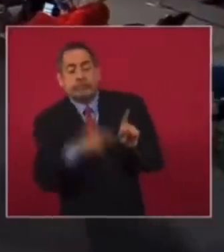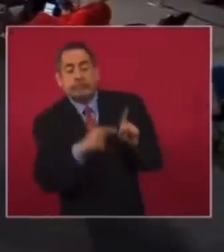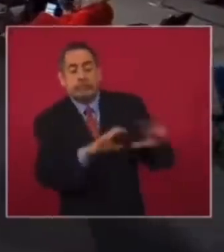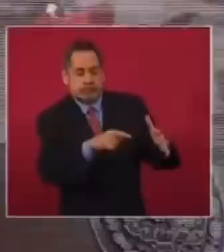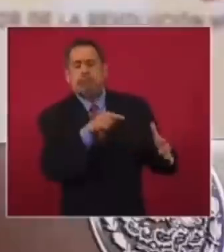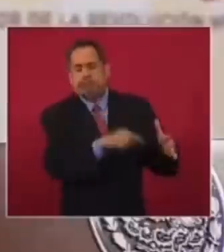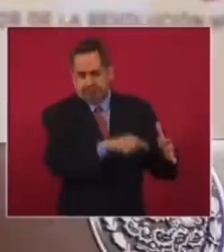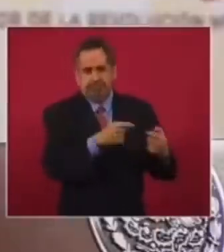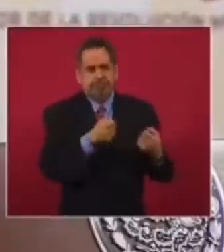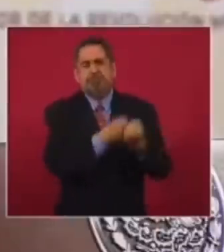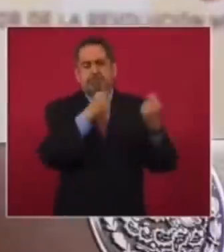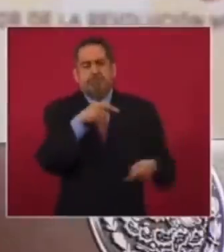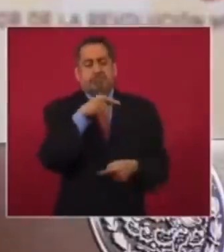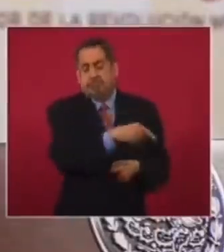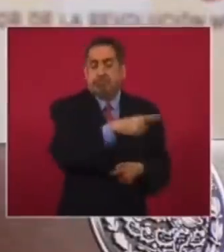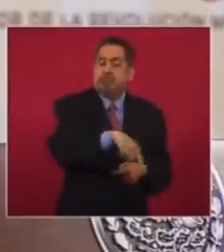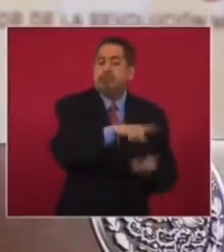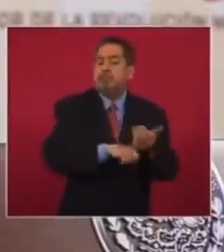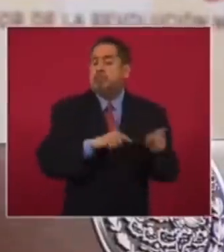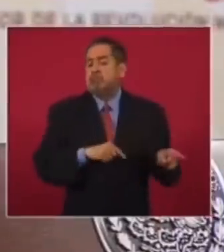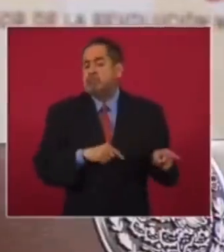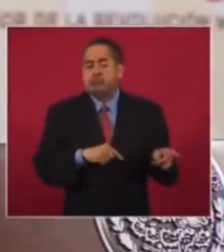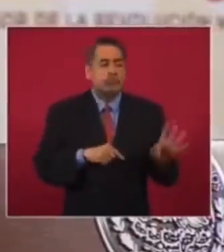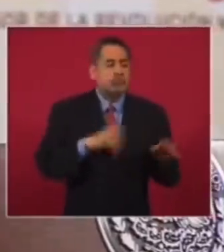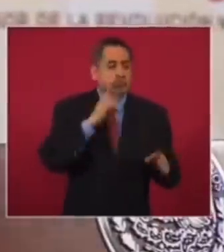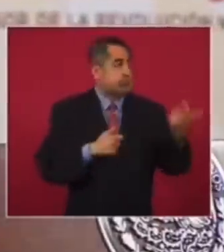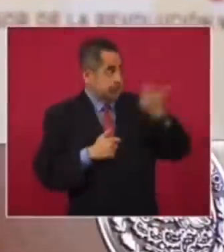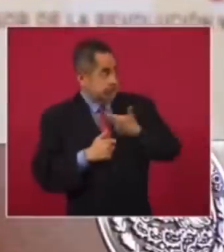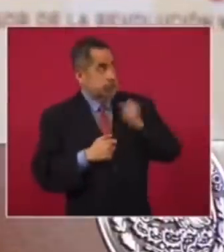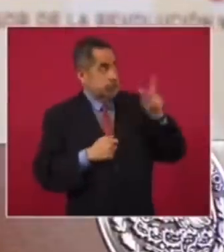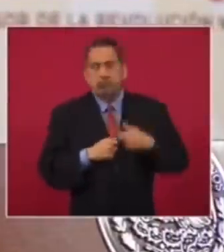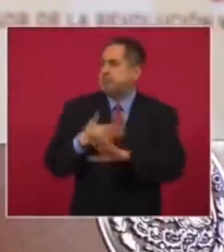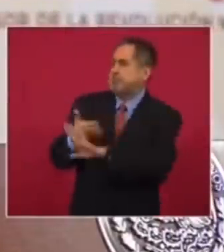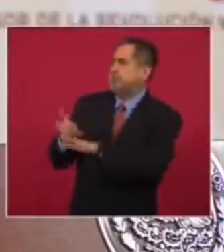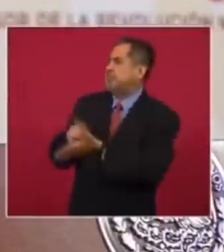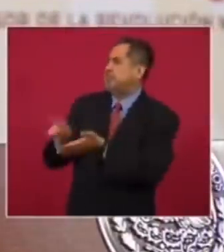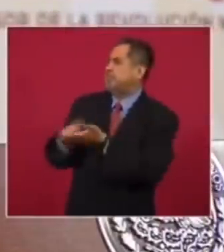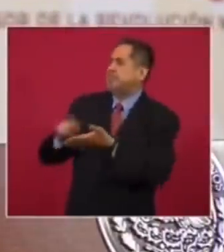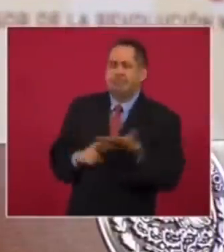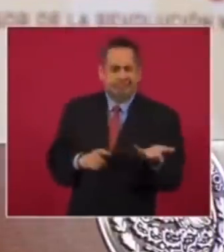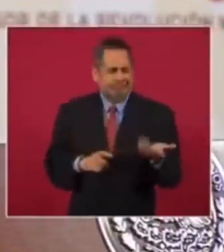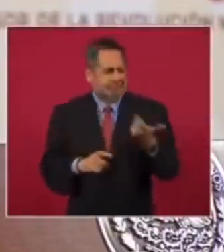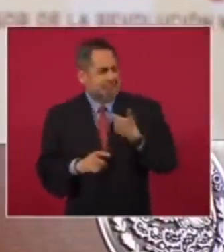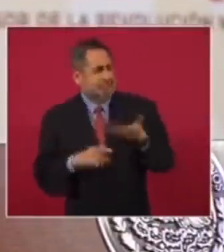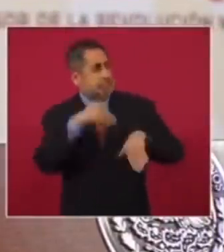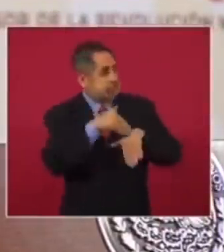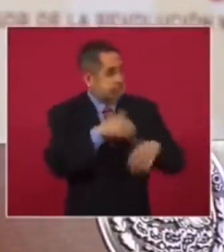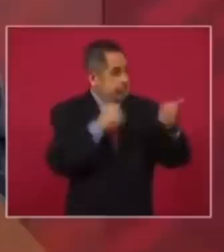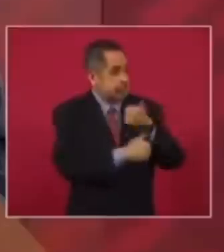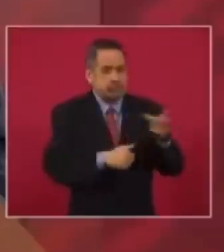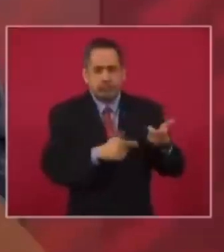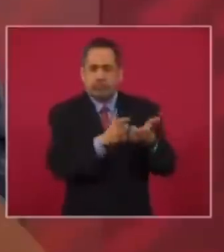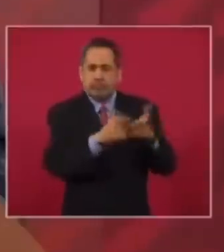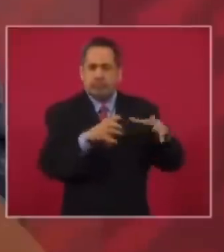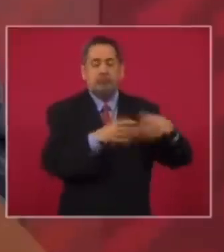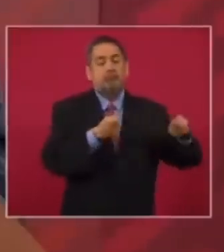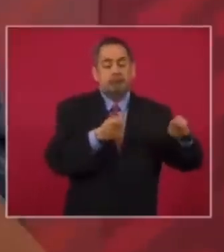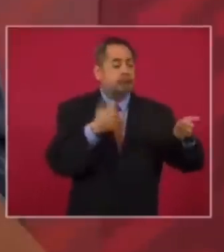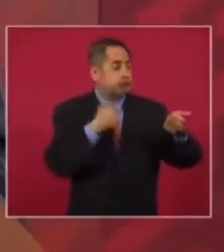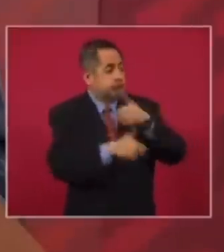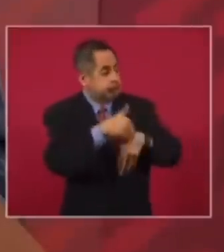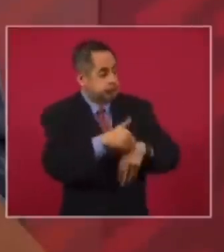de quiénes se venden se alquilan que están al servicio de estos grupos